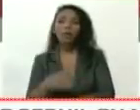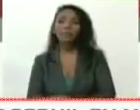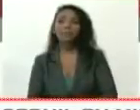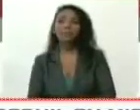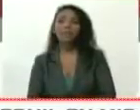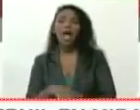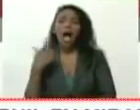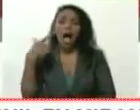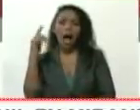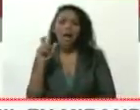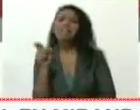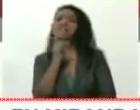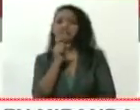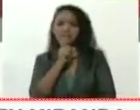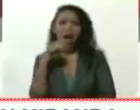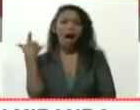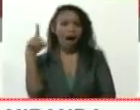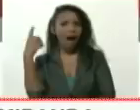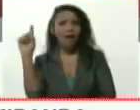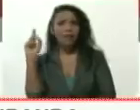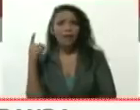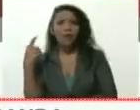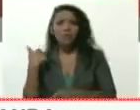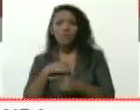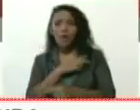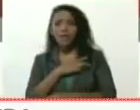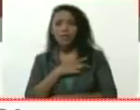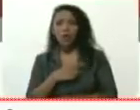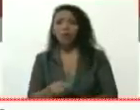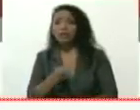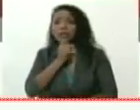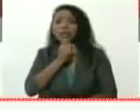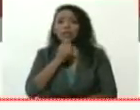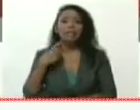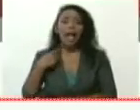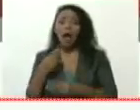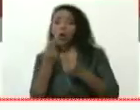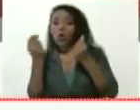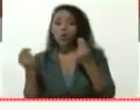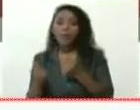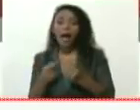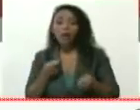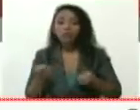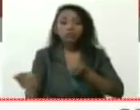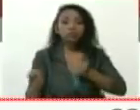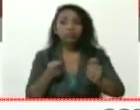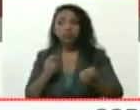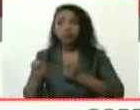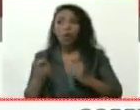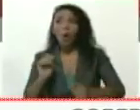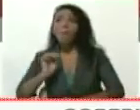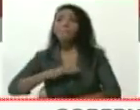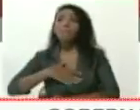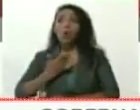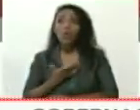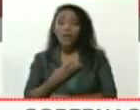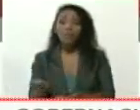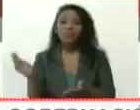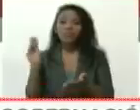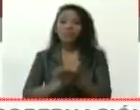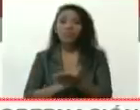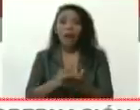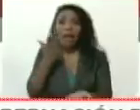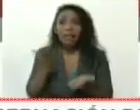hay dificultades, por supuesto, y nuestro reto es la economía, es controlar la inflación, es poder restaurar la